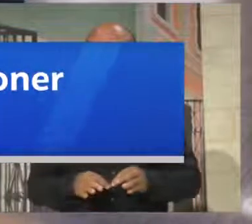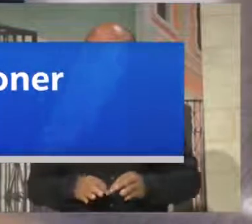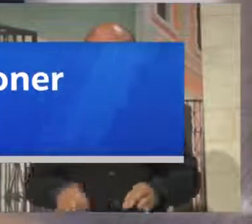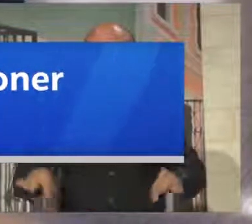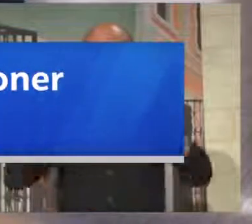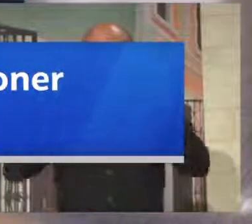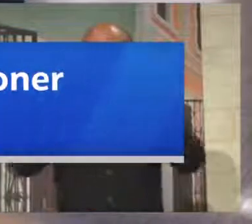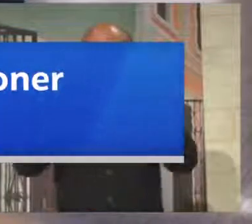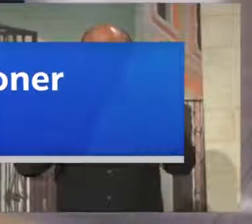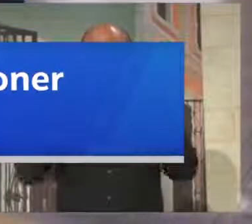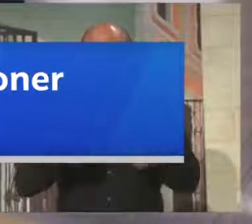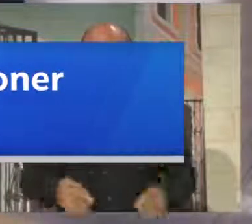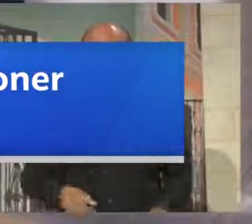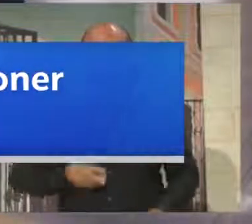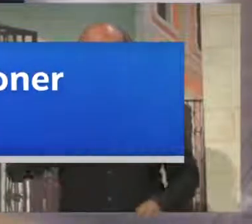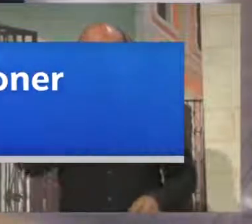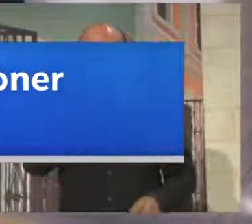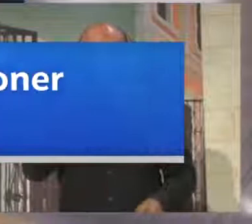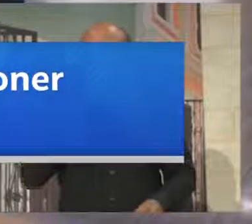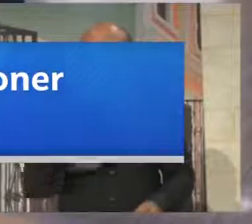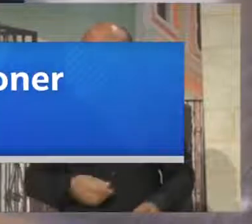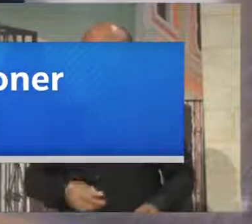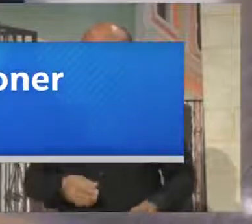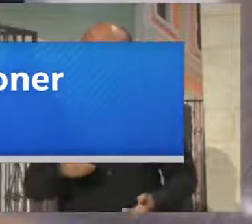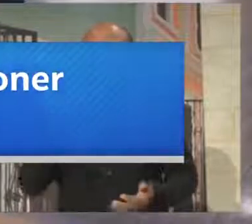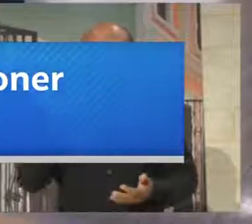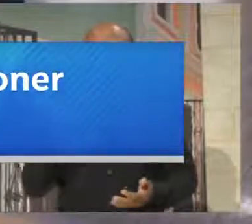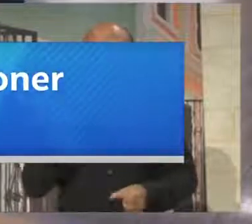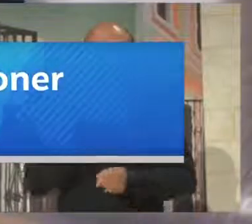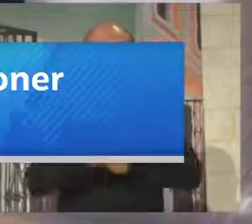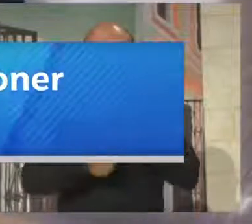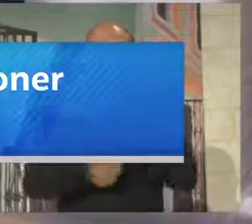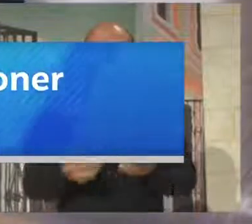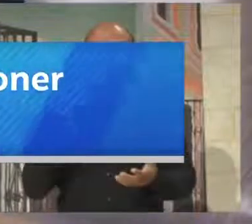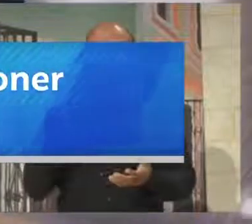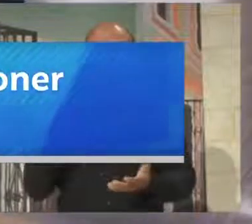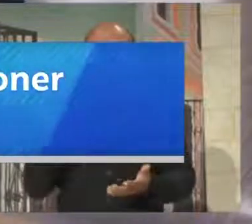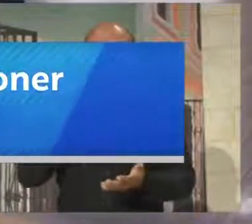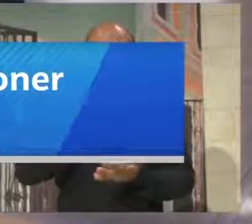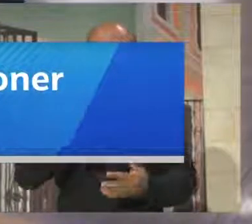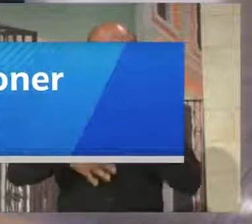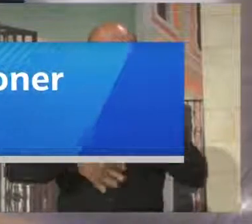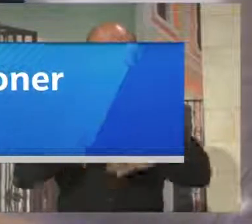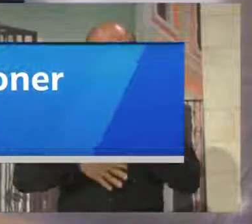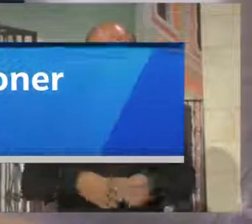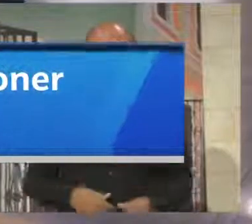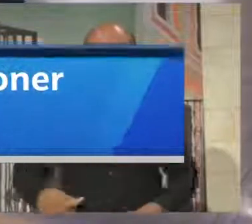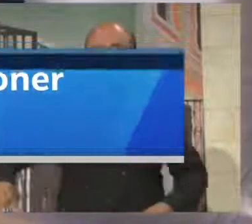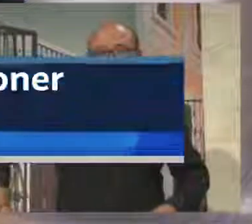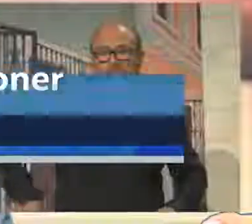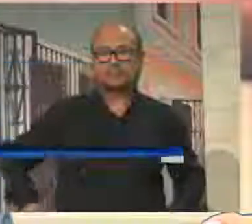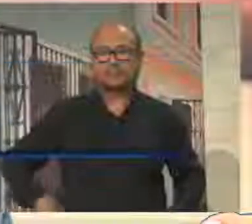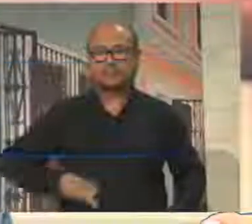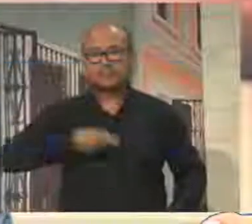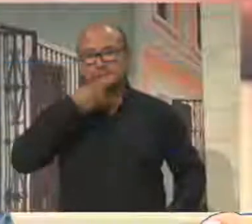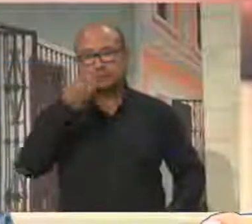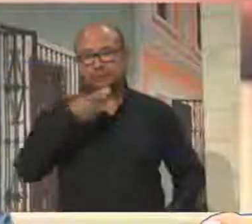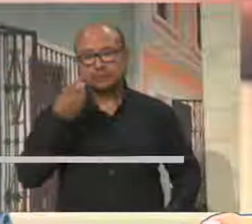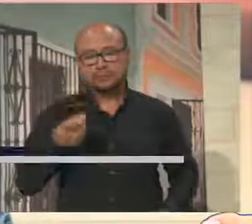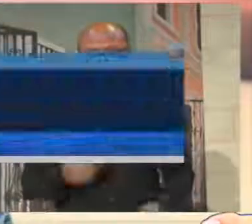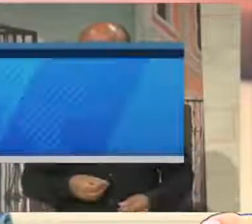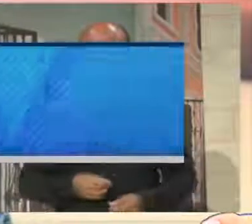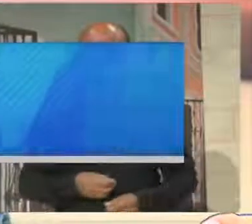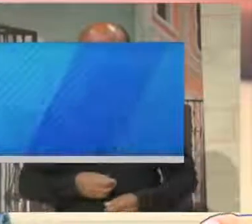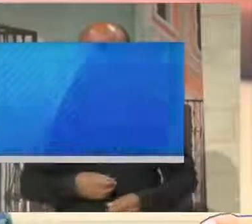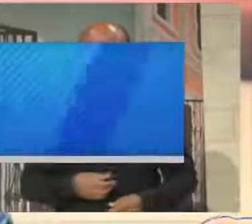el 2015, un poco antes del 2015, el gobernador nos dio la oportunidad precisamente de llevar a cabo la